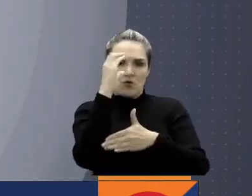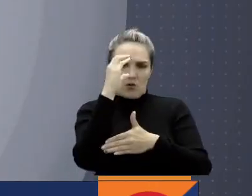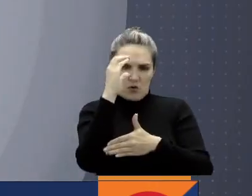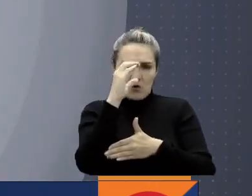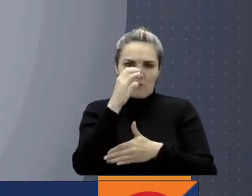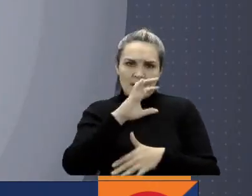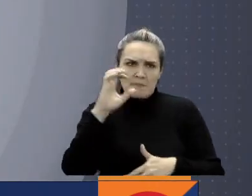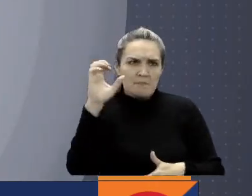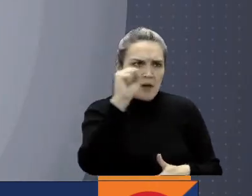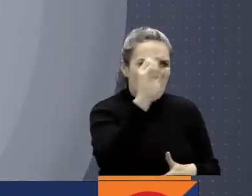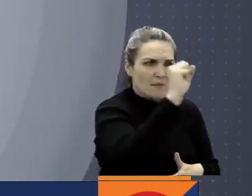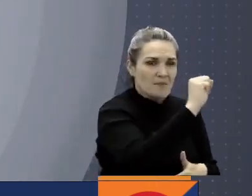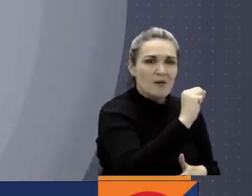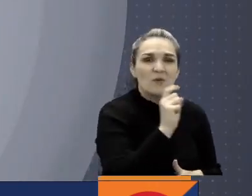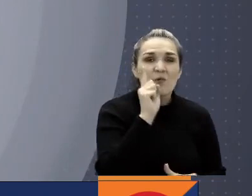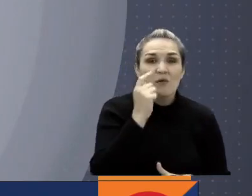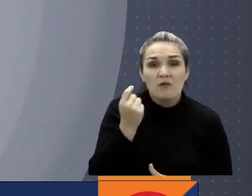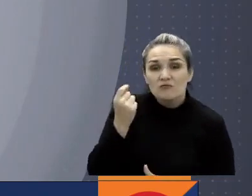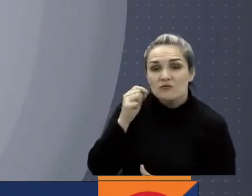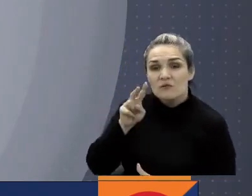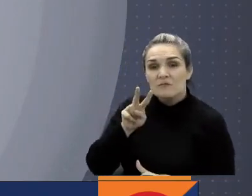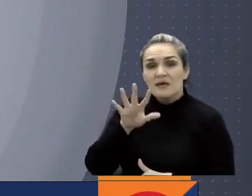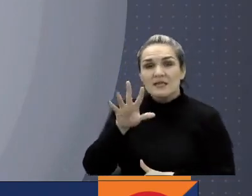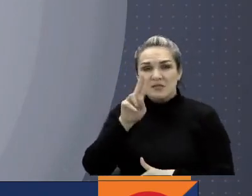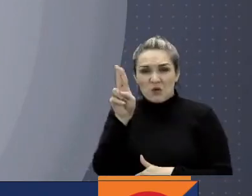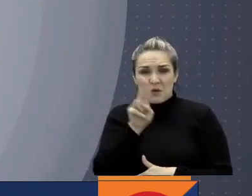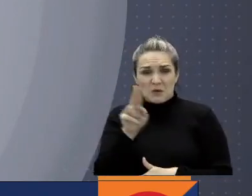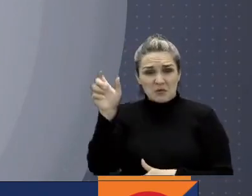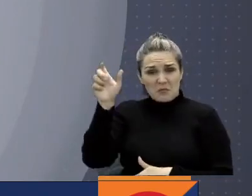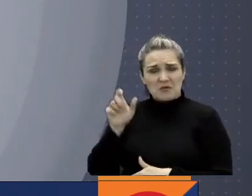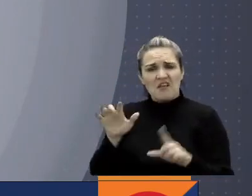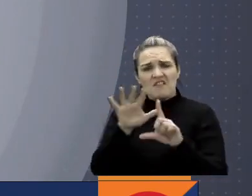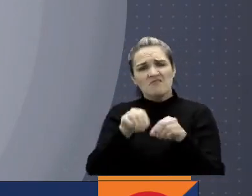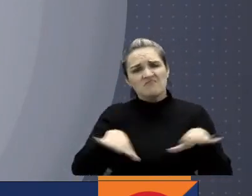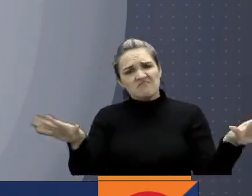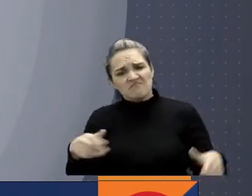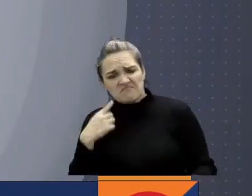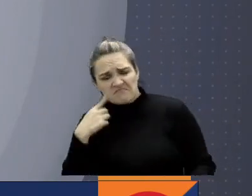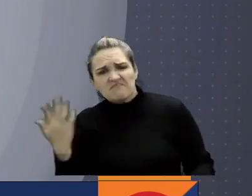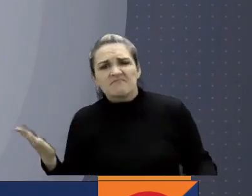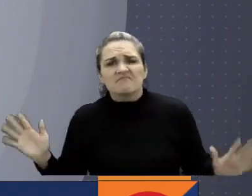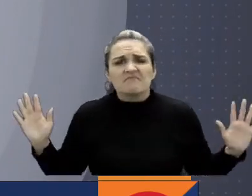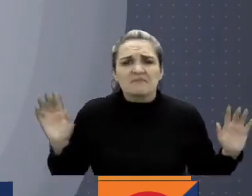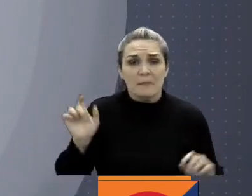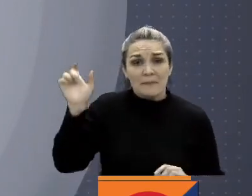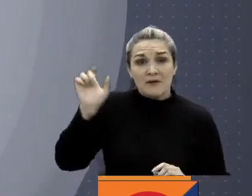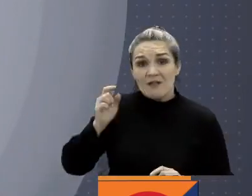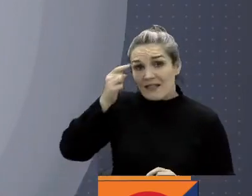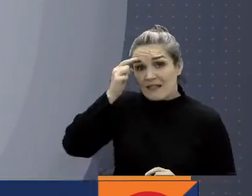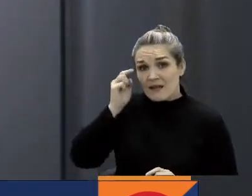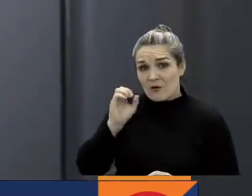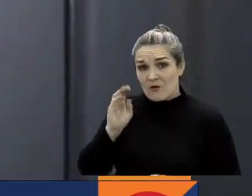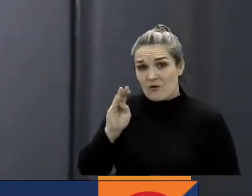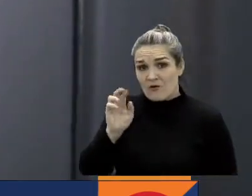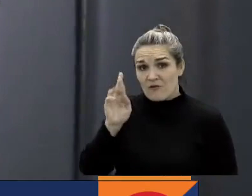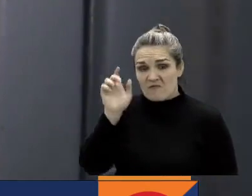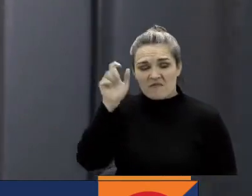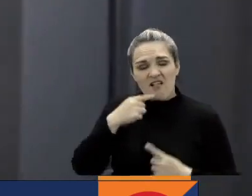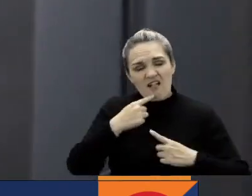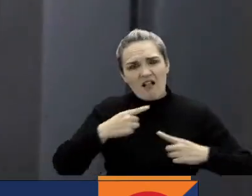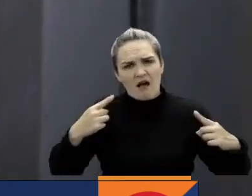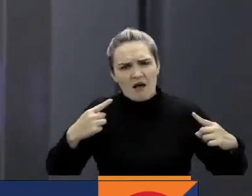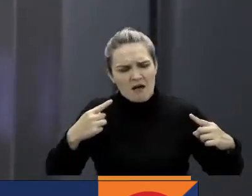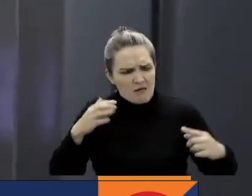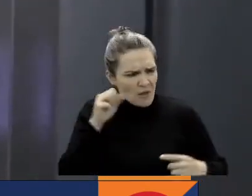han intensificado luego que el pasado 25 de marzo se conocieran los videos grabados desde la celda de alias El Negro Over. Se inició un proceso